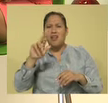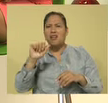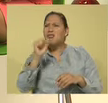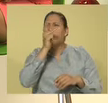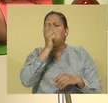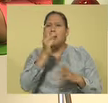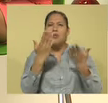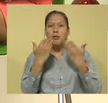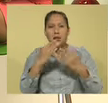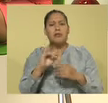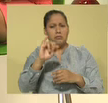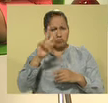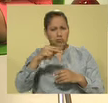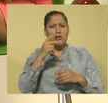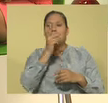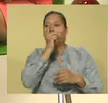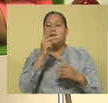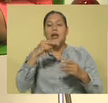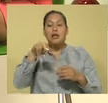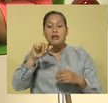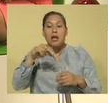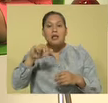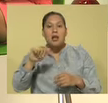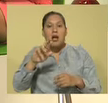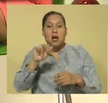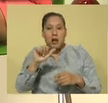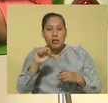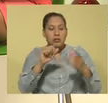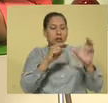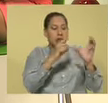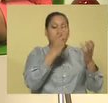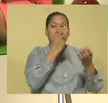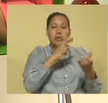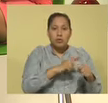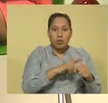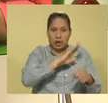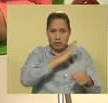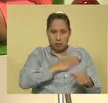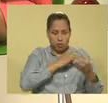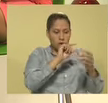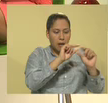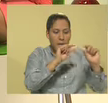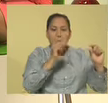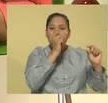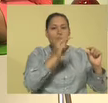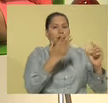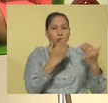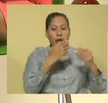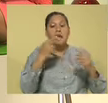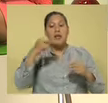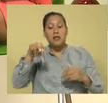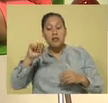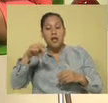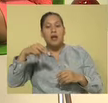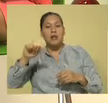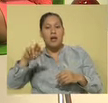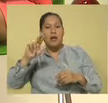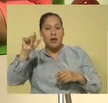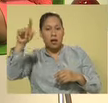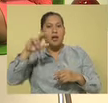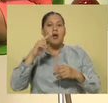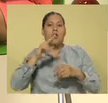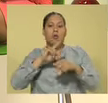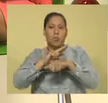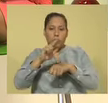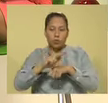existe. Y en efecto, no existe ñáñaras en el diccionario de la Real Academia y sí existe ñáñara. ñáñara en Honduras y